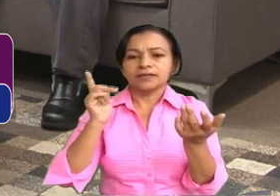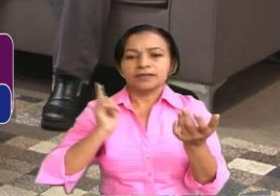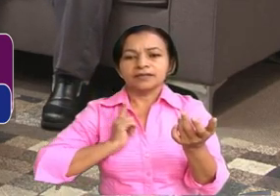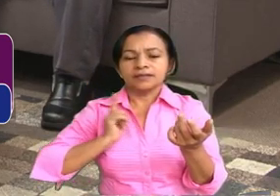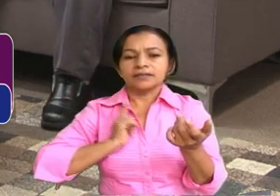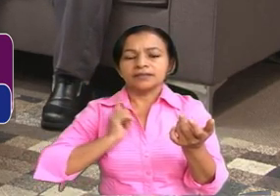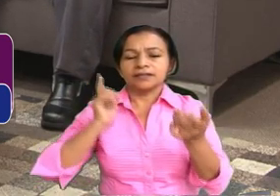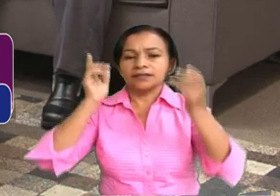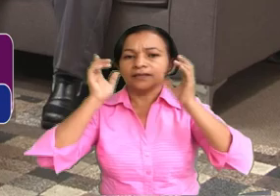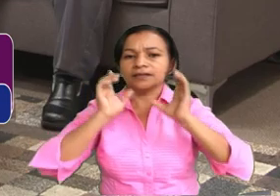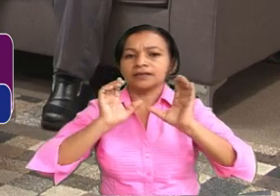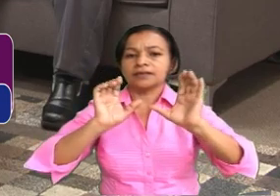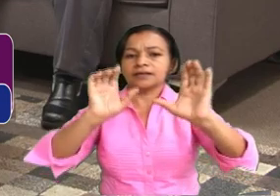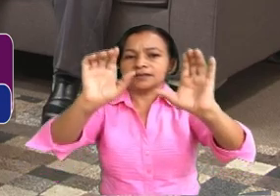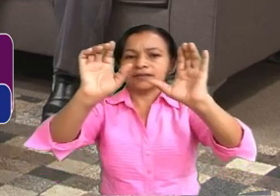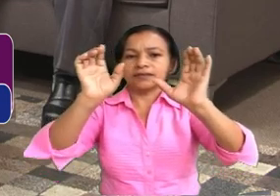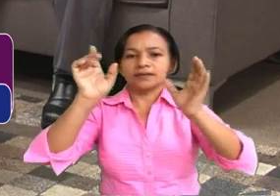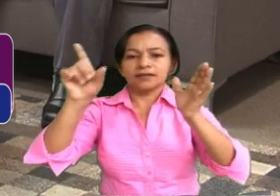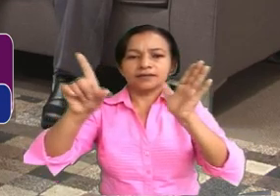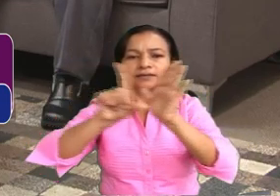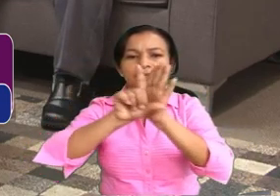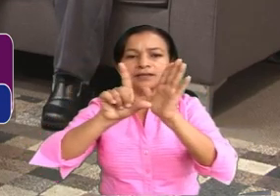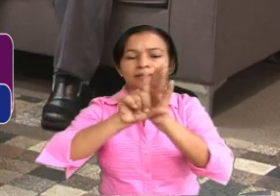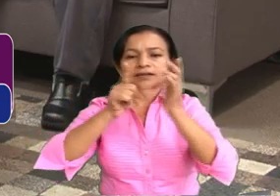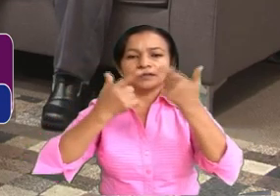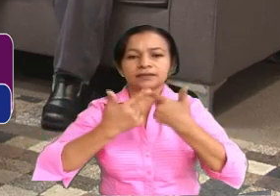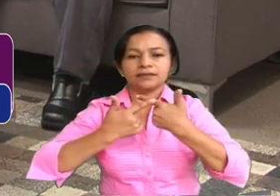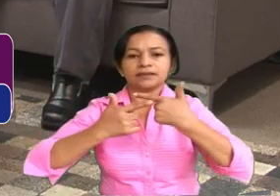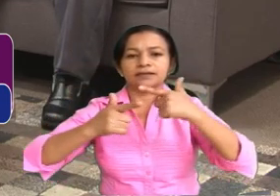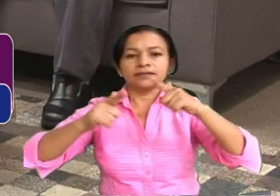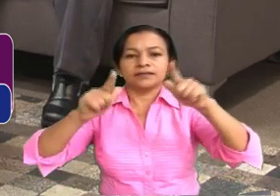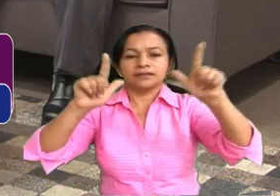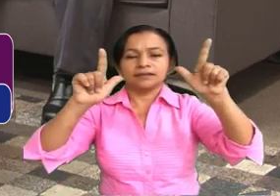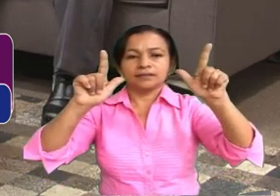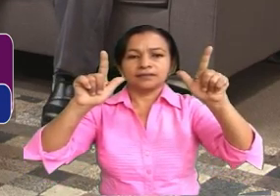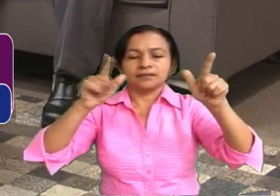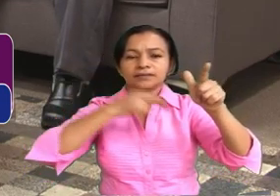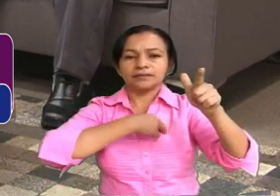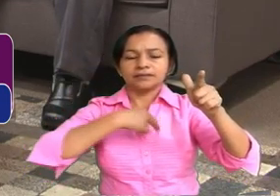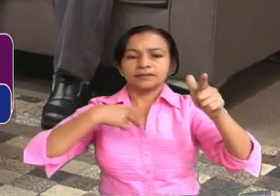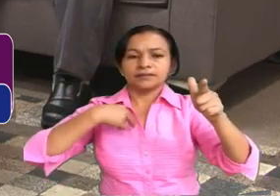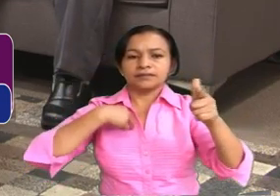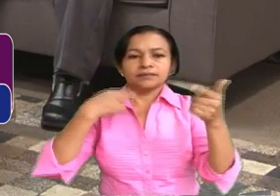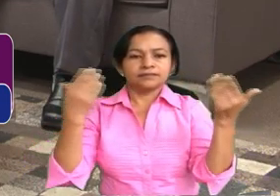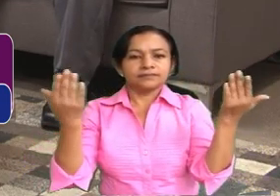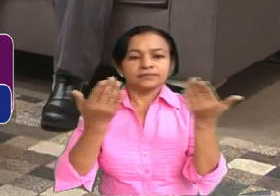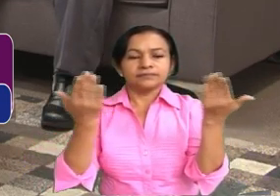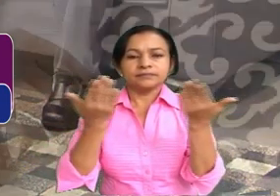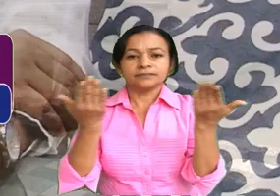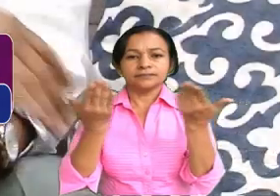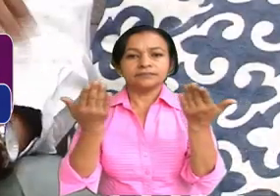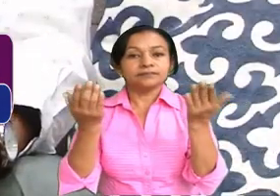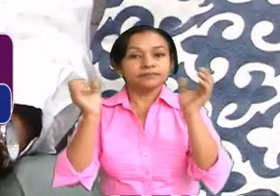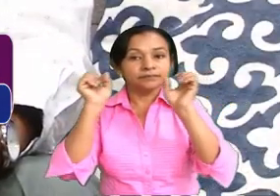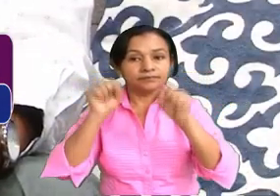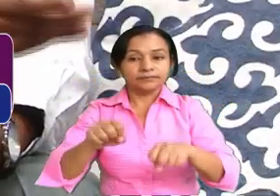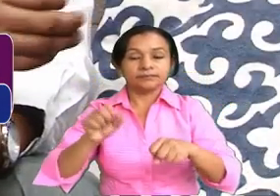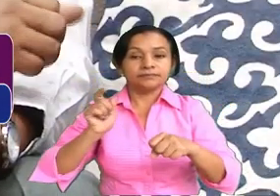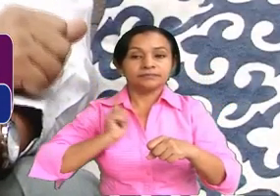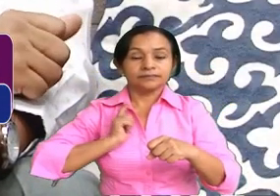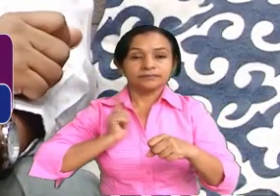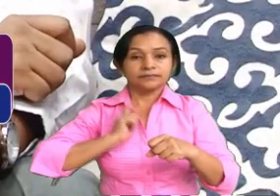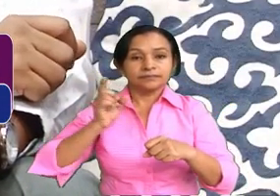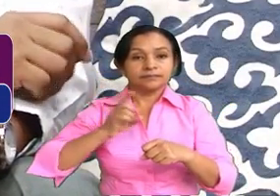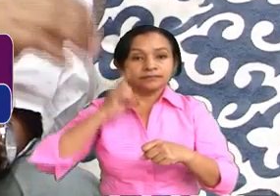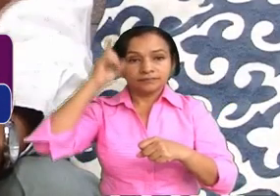nuestra costa Caribe a partir de esa ley de autonomía que le otorgó precisamente un espacio geográfico y físico para lograr